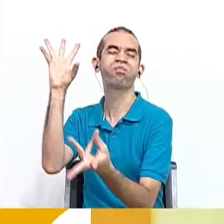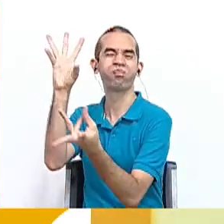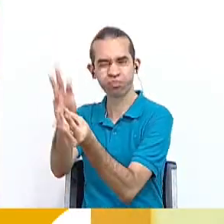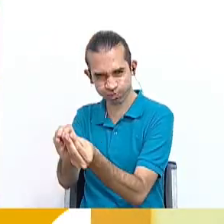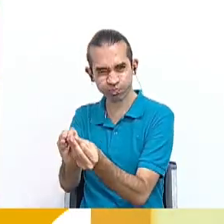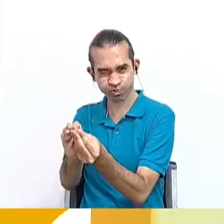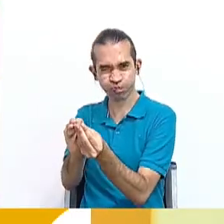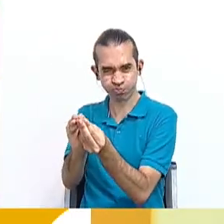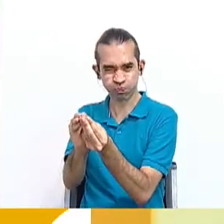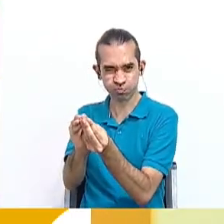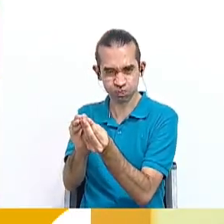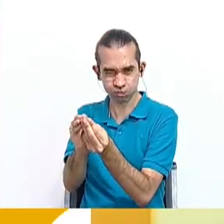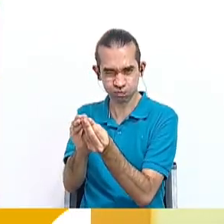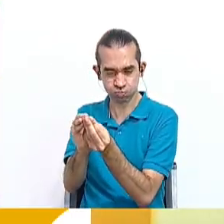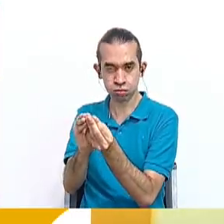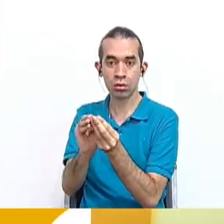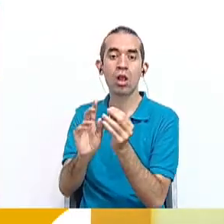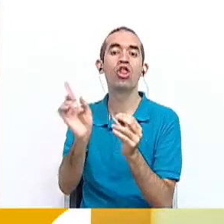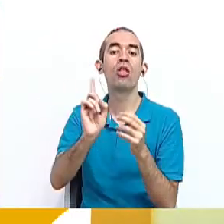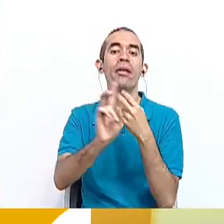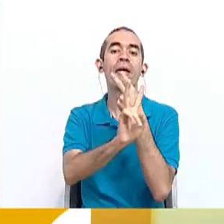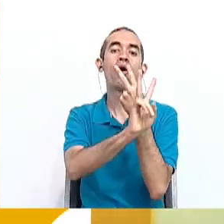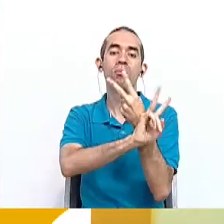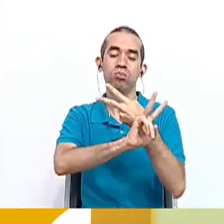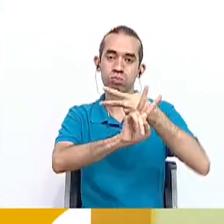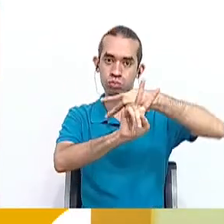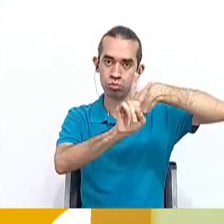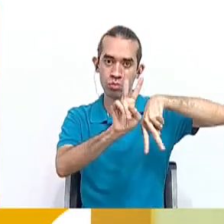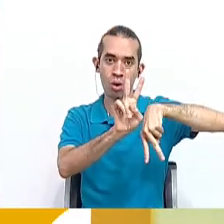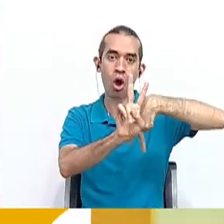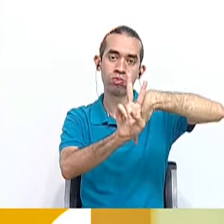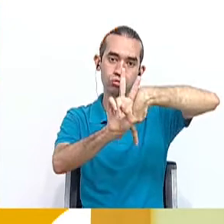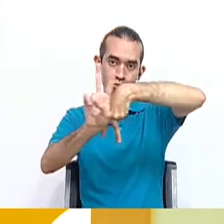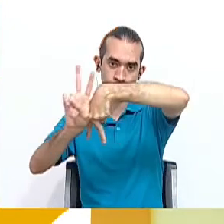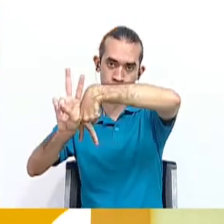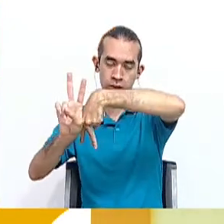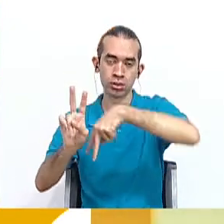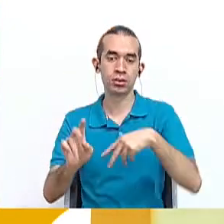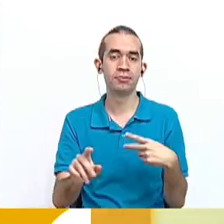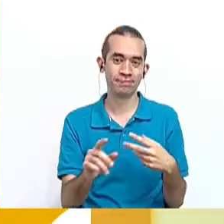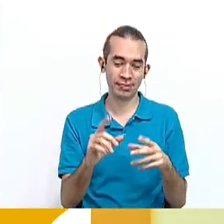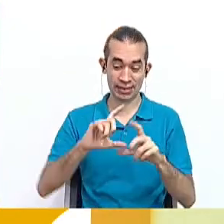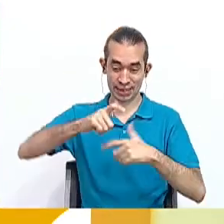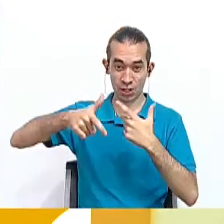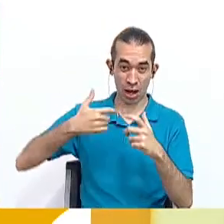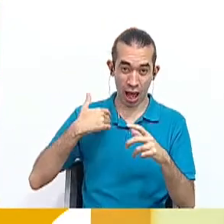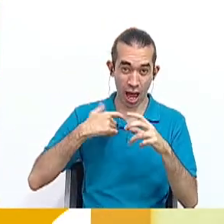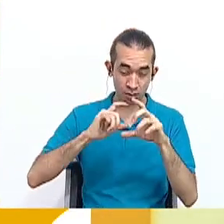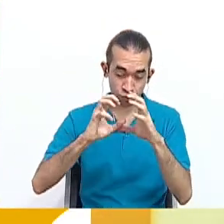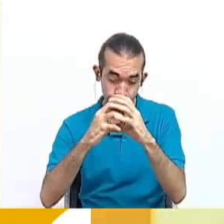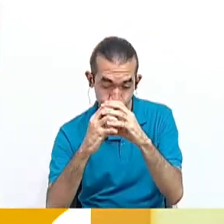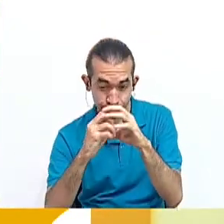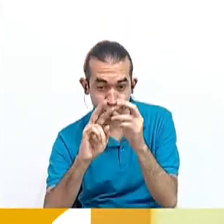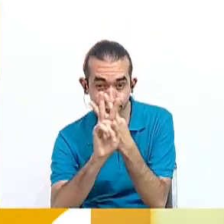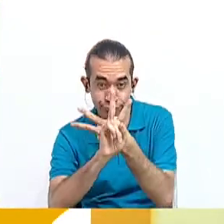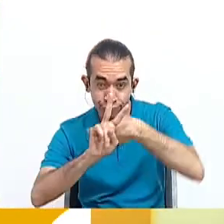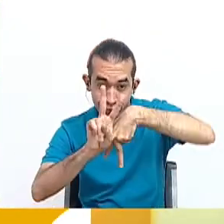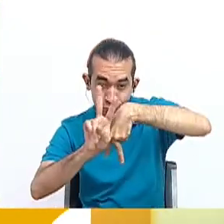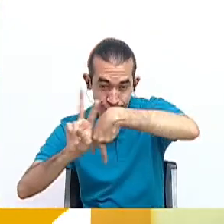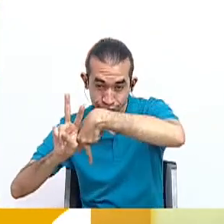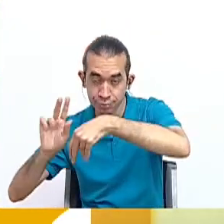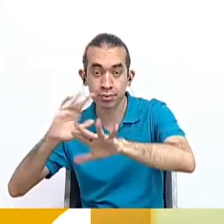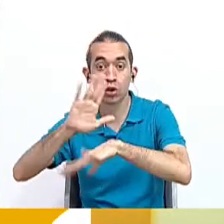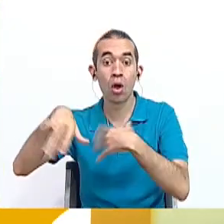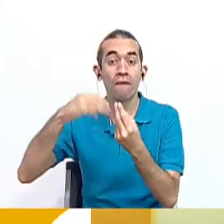que están en nuestros cromosomas, en los cromosomas de la célula. Toda la información heredable del